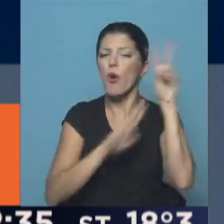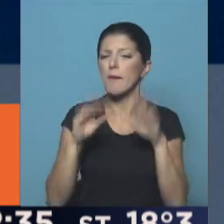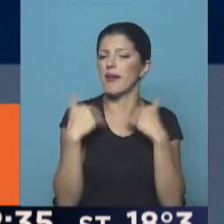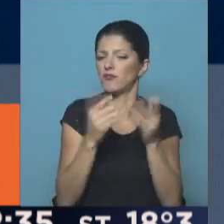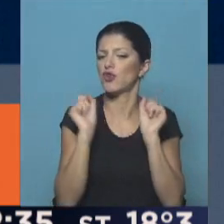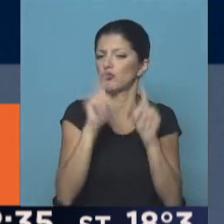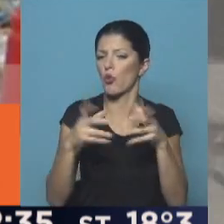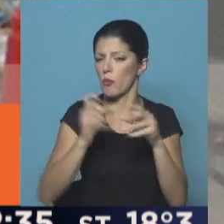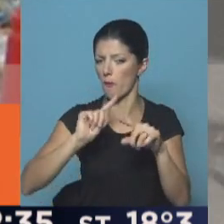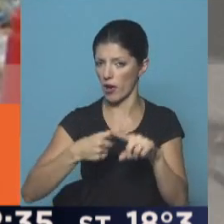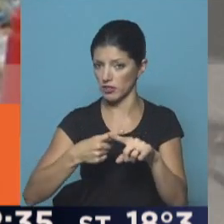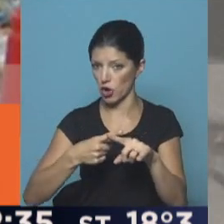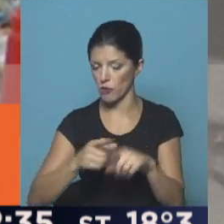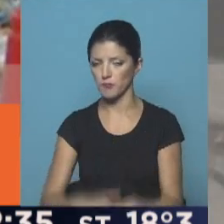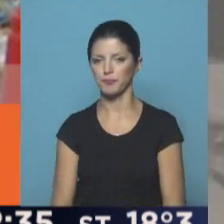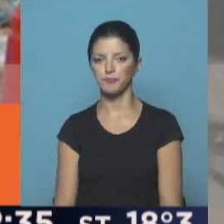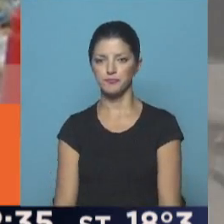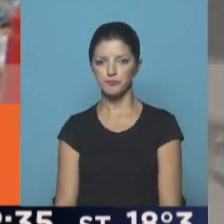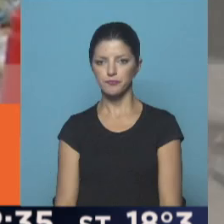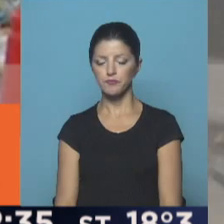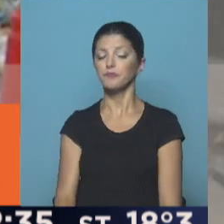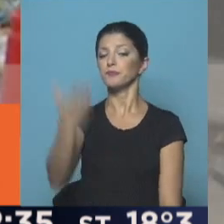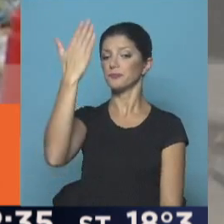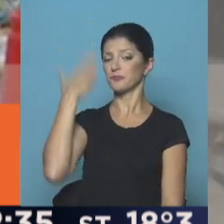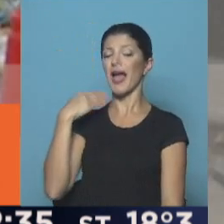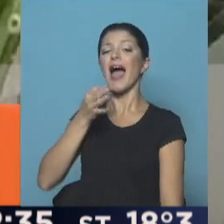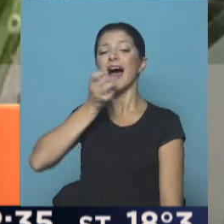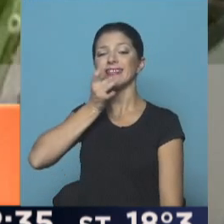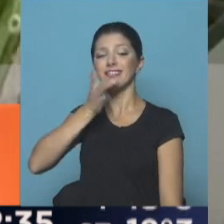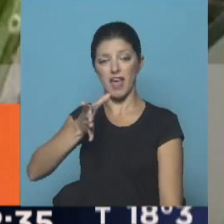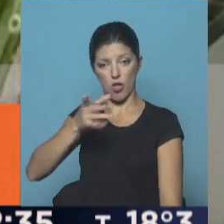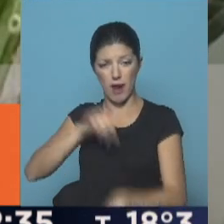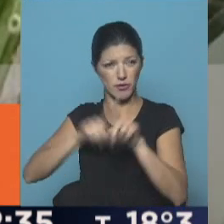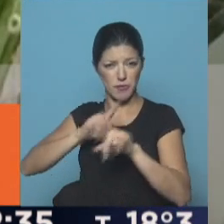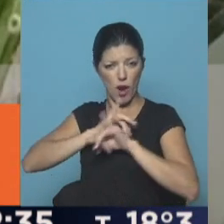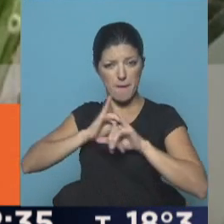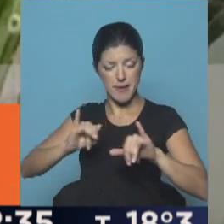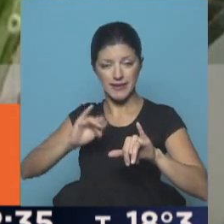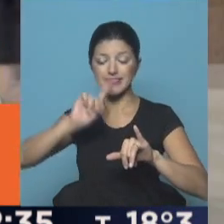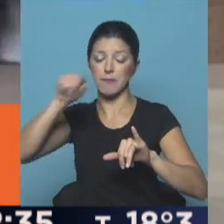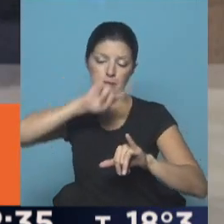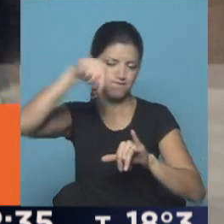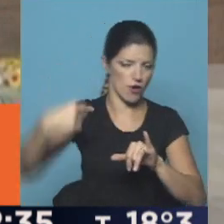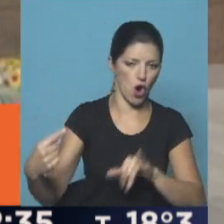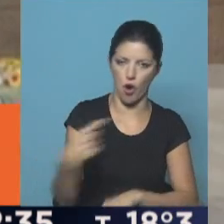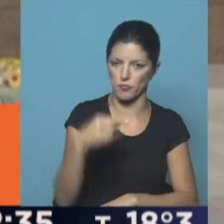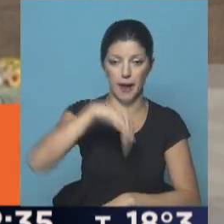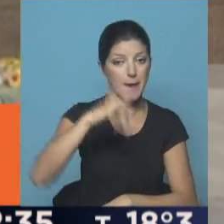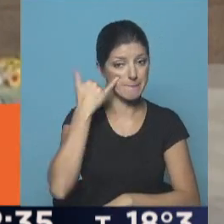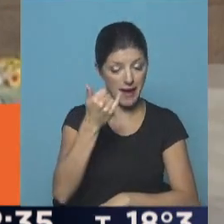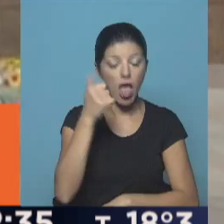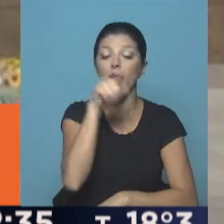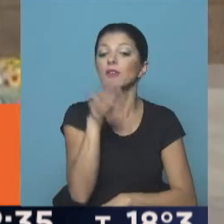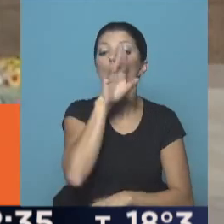partidario. El atentado yihadista múltiple del fin de campaña tampoco ayudó a May, quien como ministra del